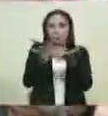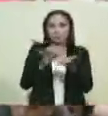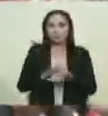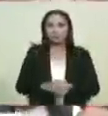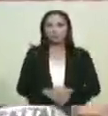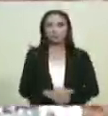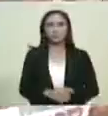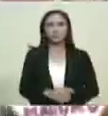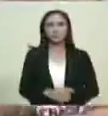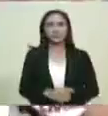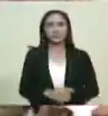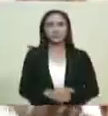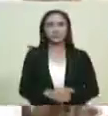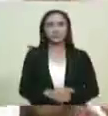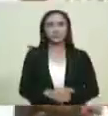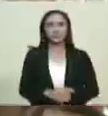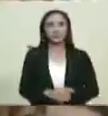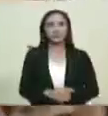imperialismo